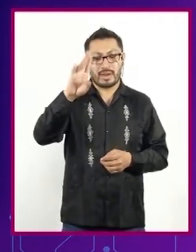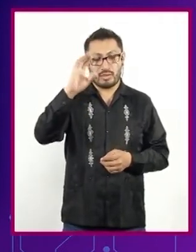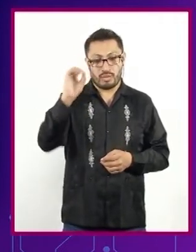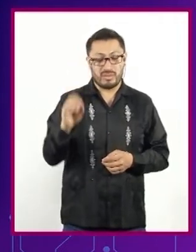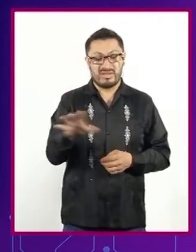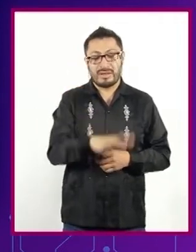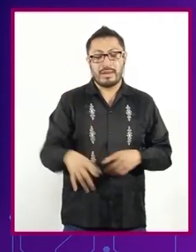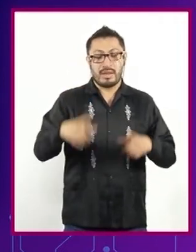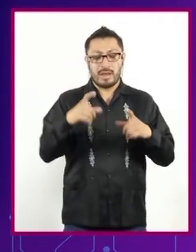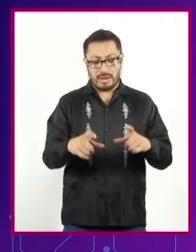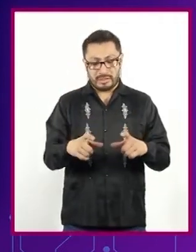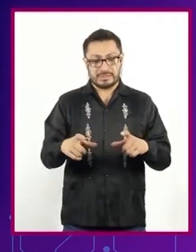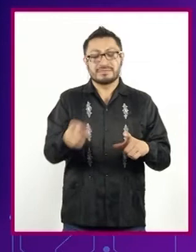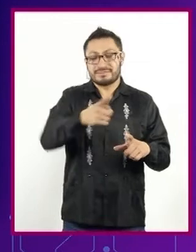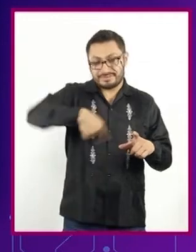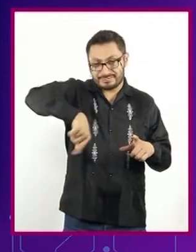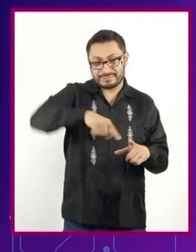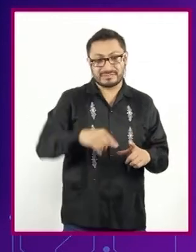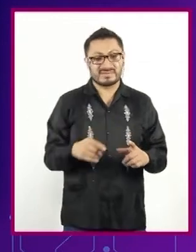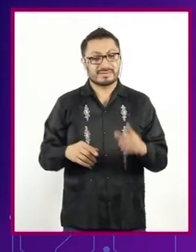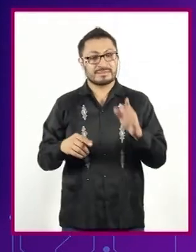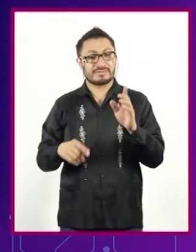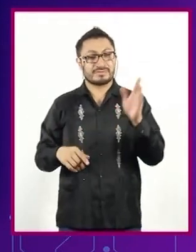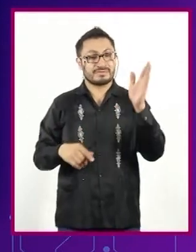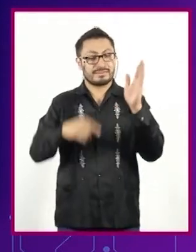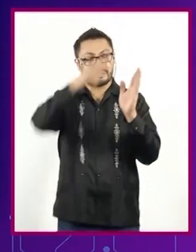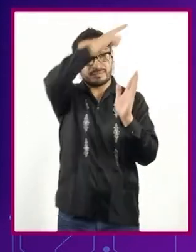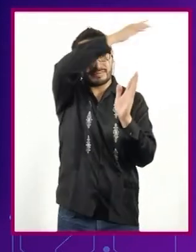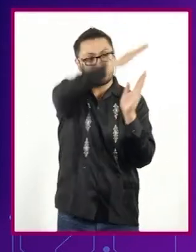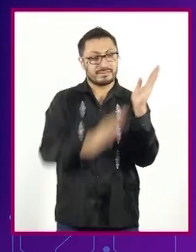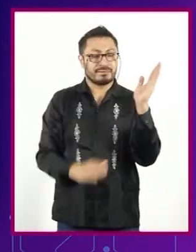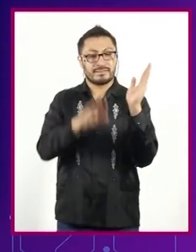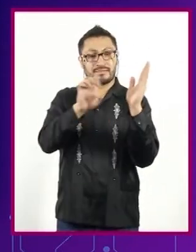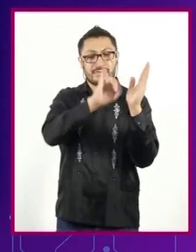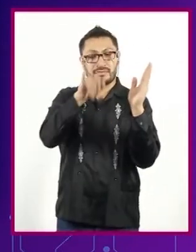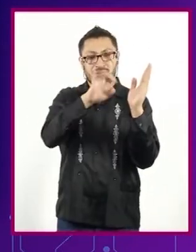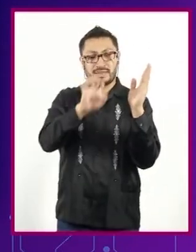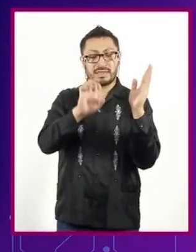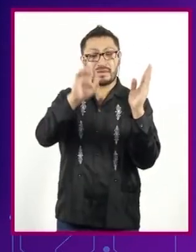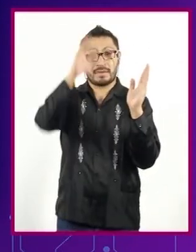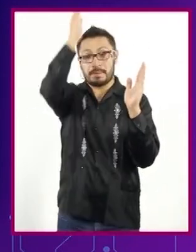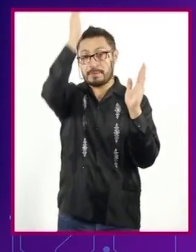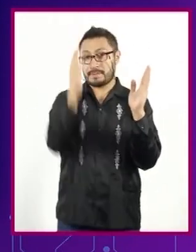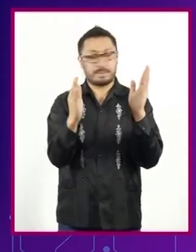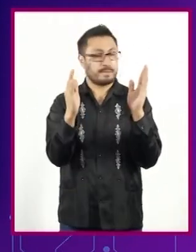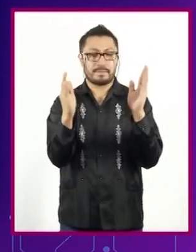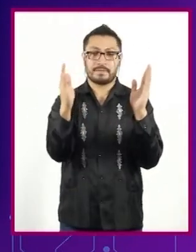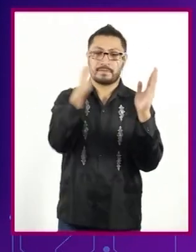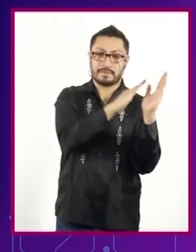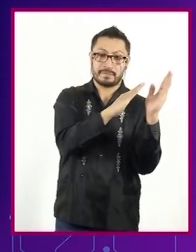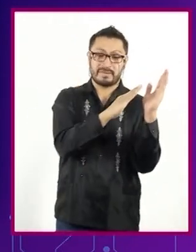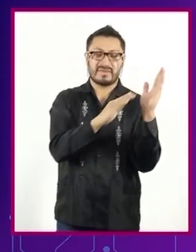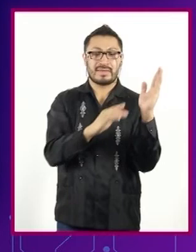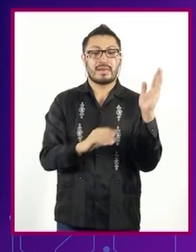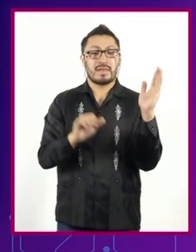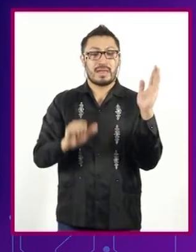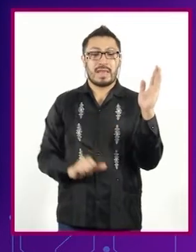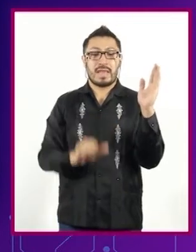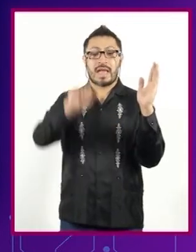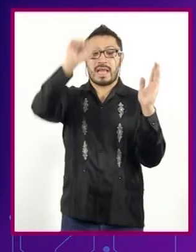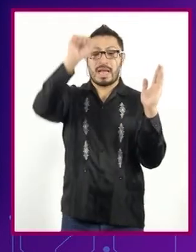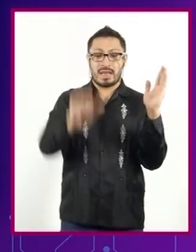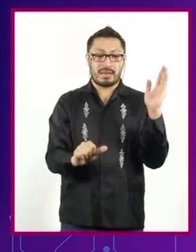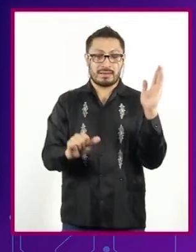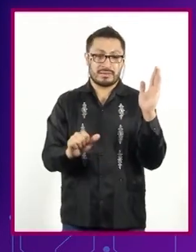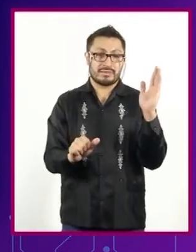una circunferencia. El ángulo entre la base y el eje no es recto y la altura no pasa por el centro de la